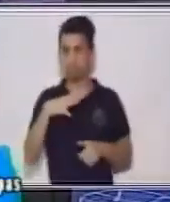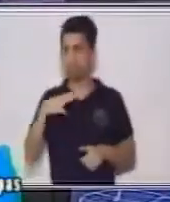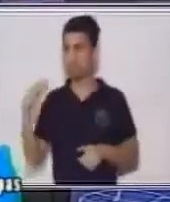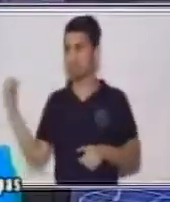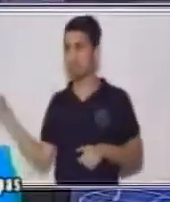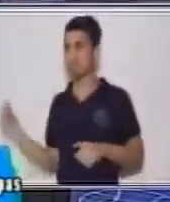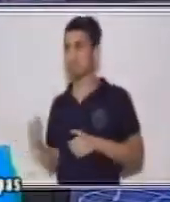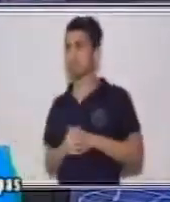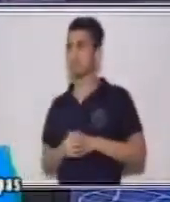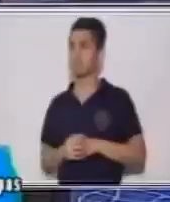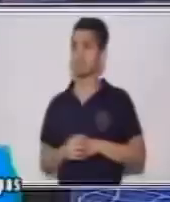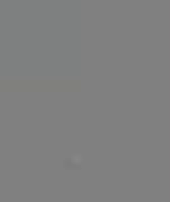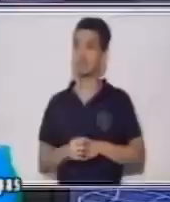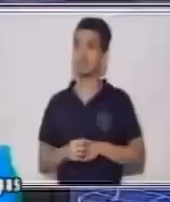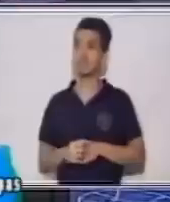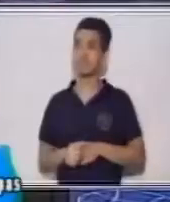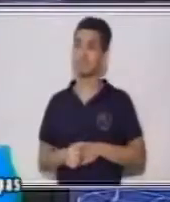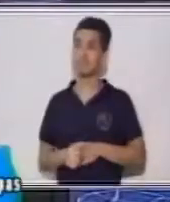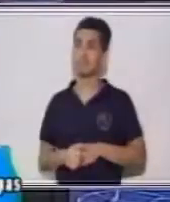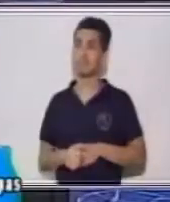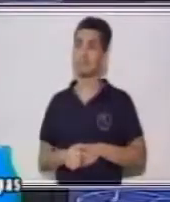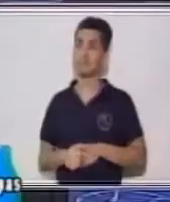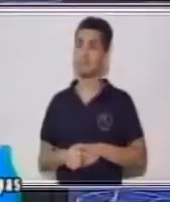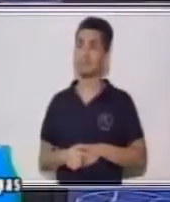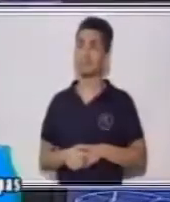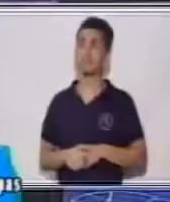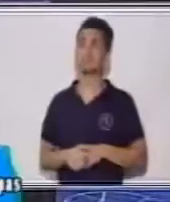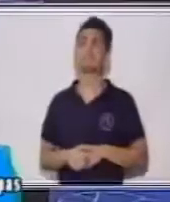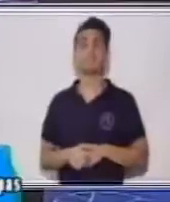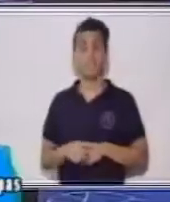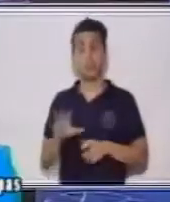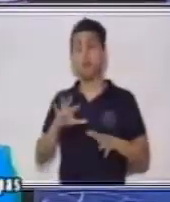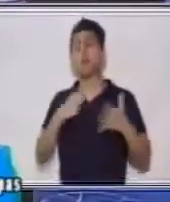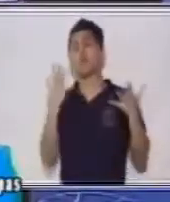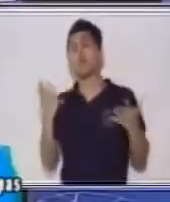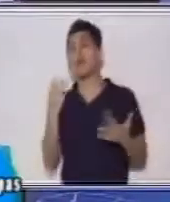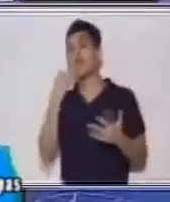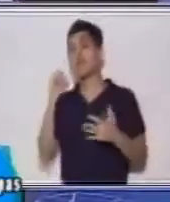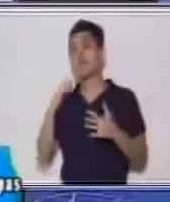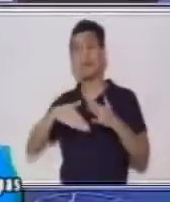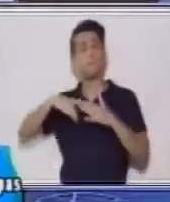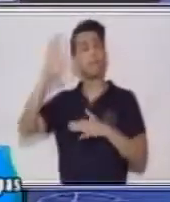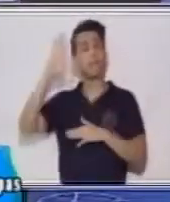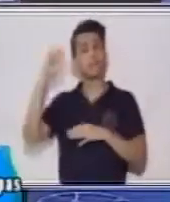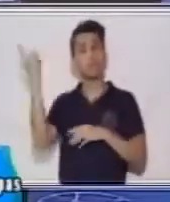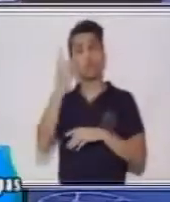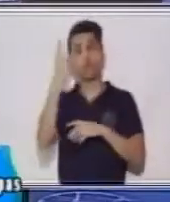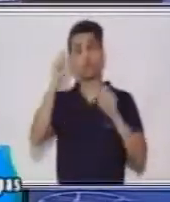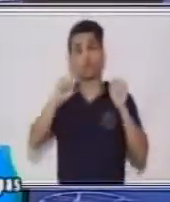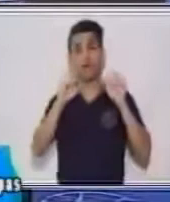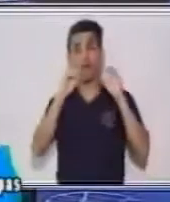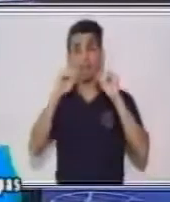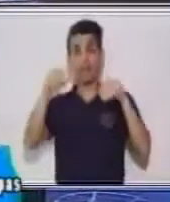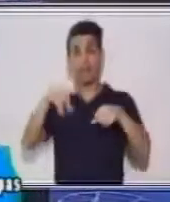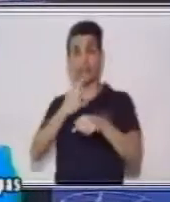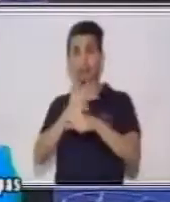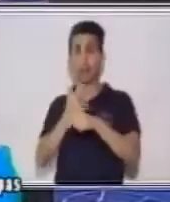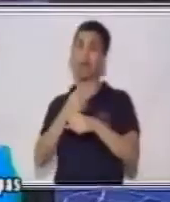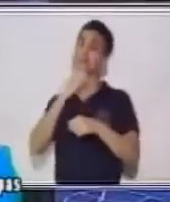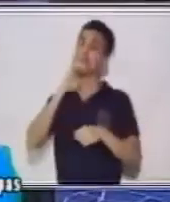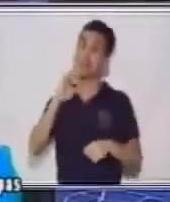acá presente? Ah, muy bien, ¿cuál es el idioma que predomina? El español. ¿Cuál es el segundo